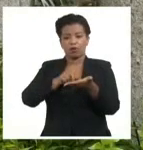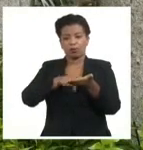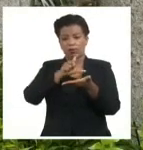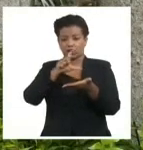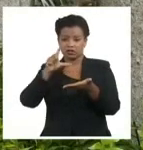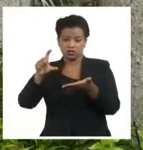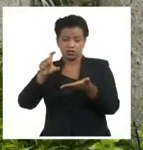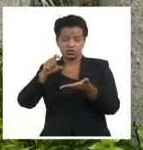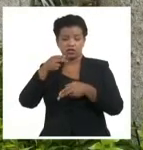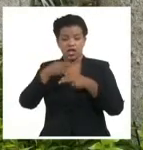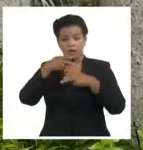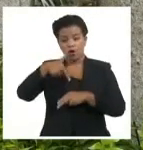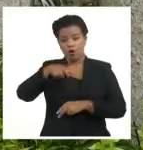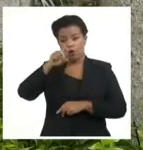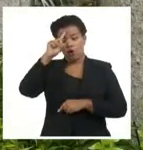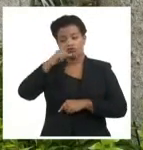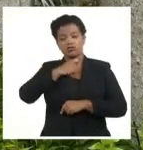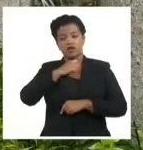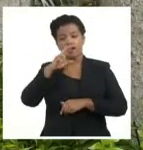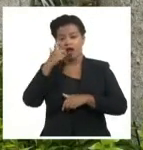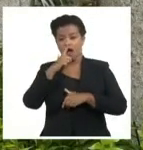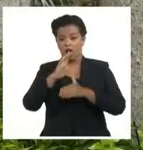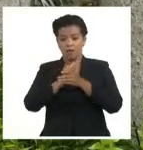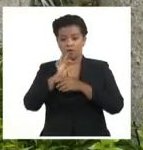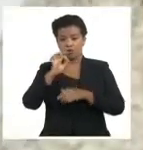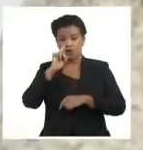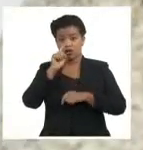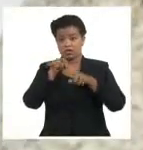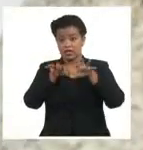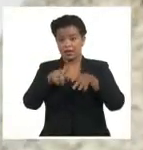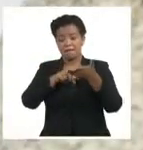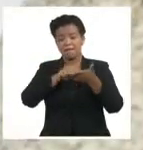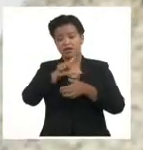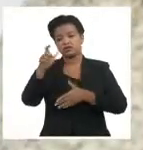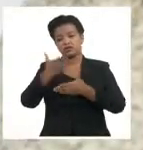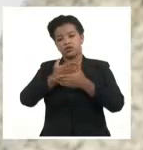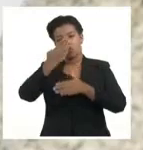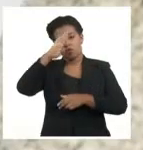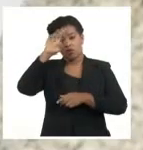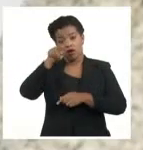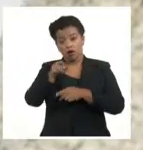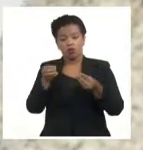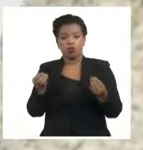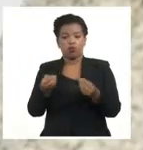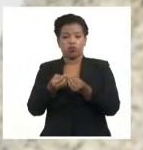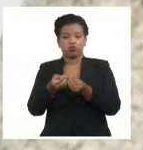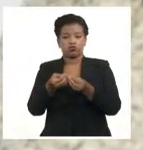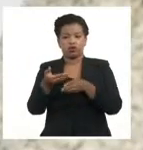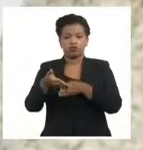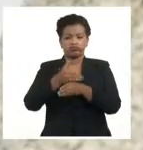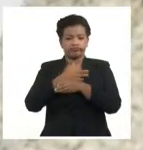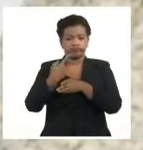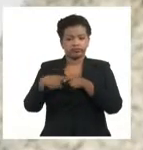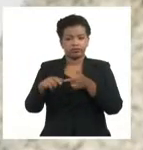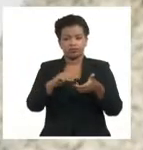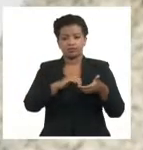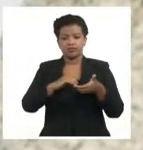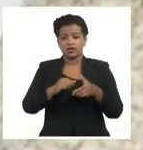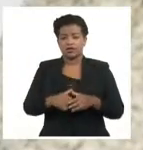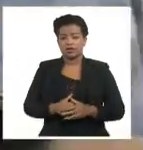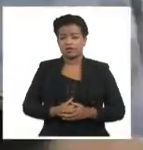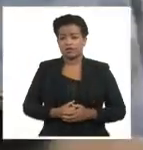Monteagudo Ruiz, primer secretario del partido en Santiago de Cuba, quien estuvo acompañado por su predecesor en el cargo, Lázaro